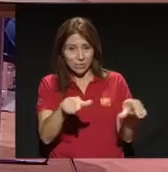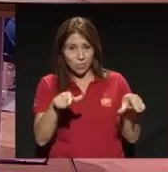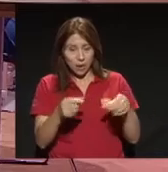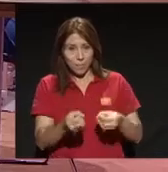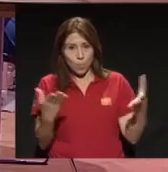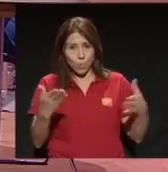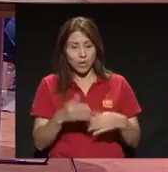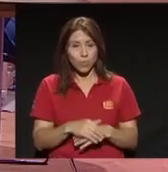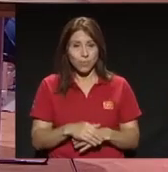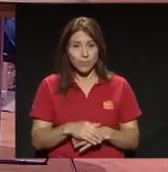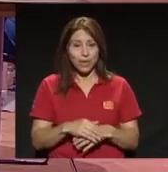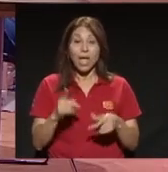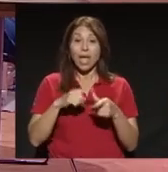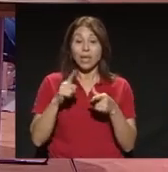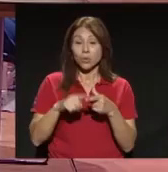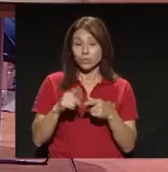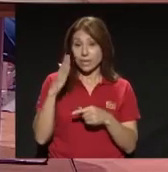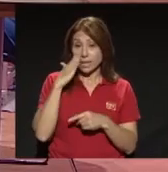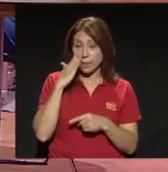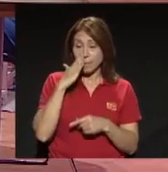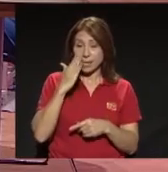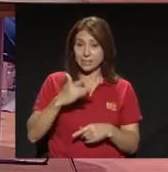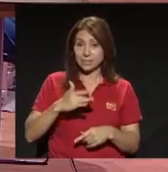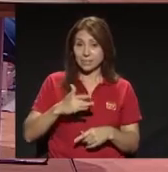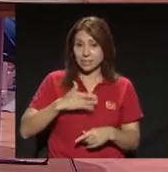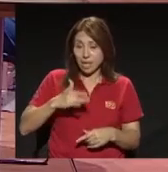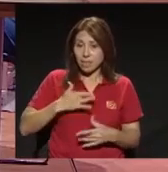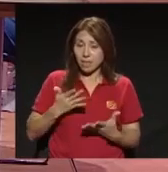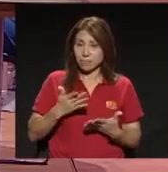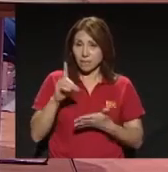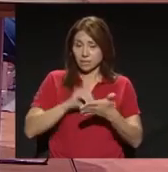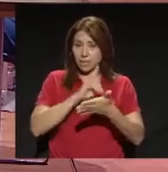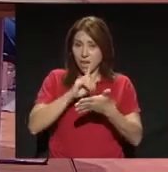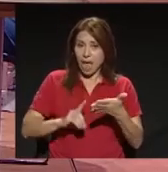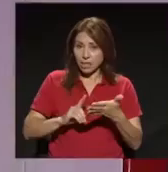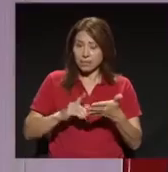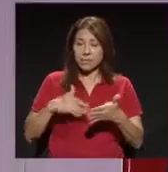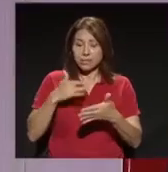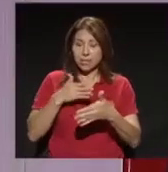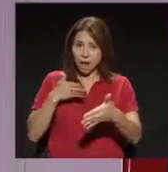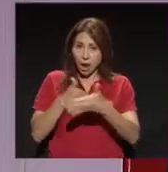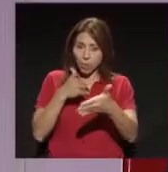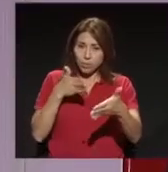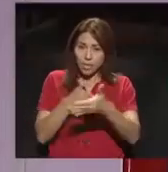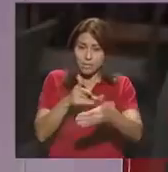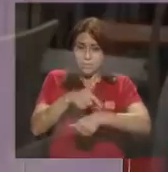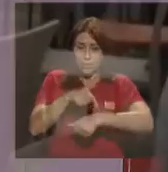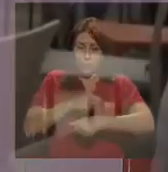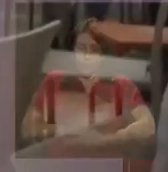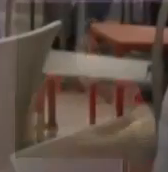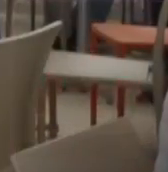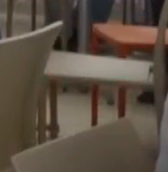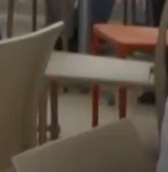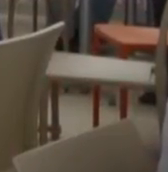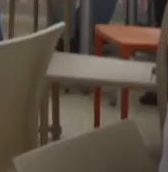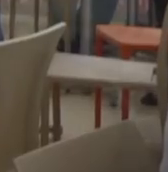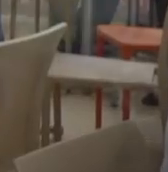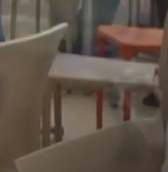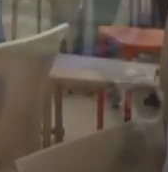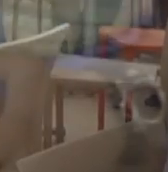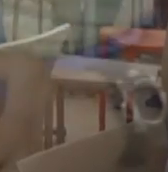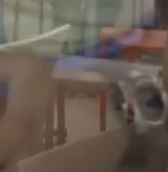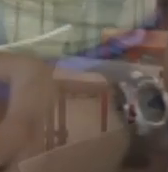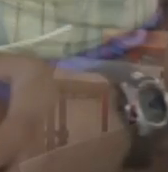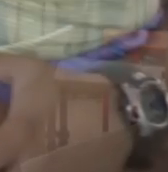público entonces las mamás sienten una se sienten discriminadas y acosada sus actos si se